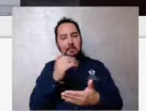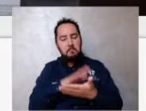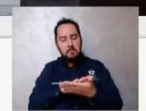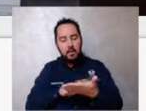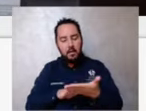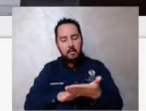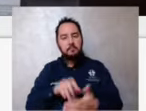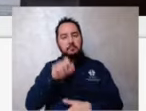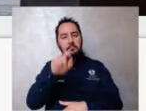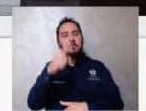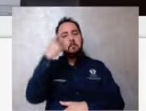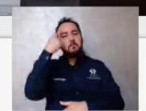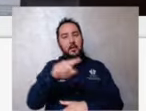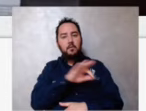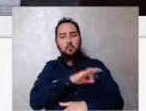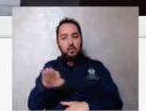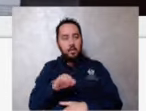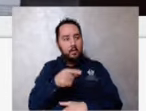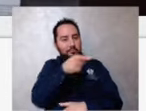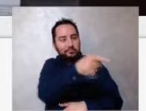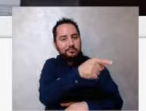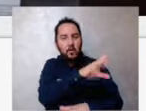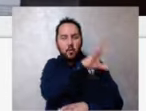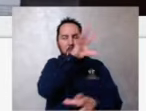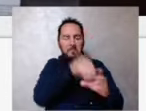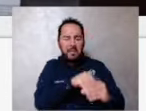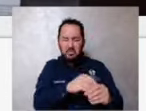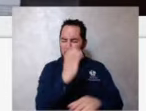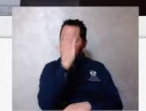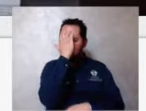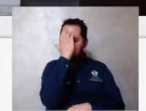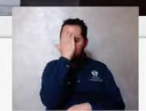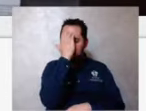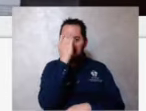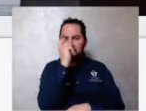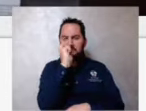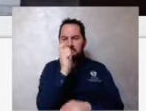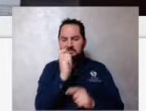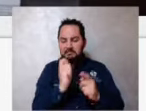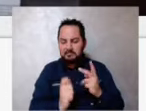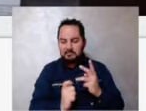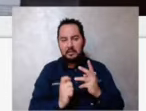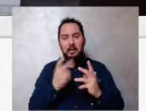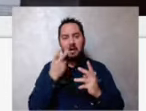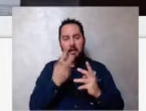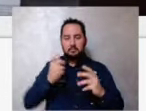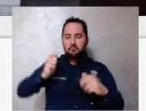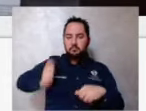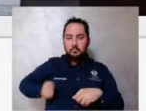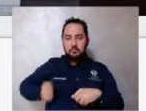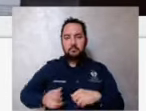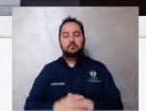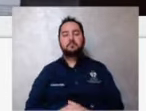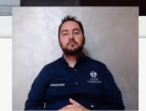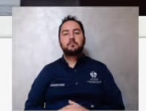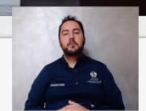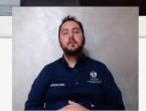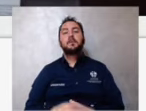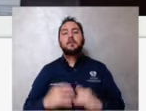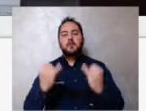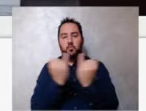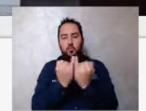efecto de garantizar que la actora tenga pleno conocimiento del contenido íntegro de esta ejecutoria.